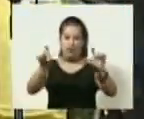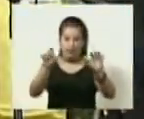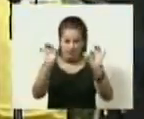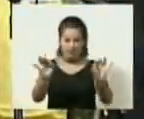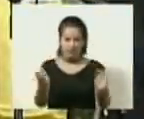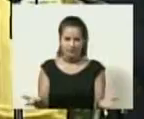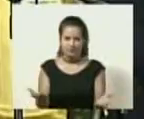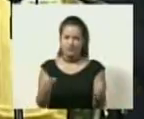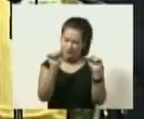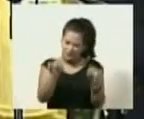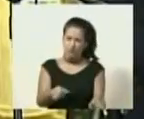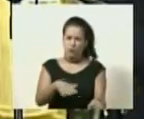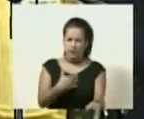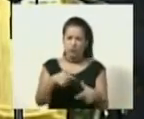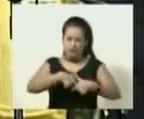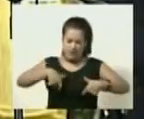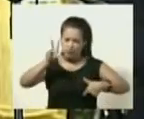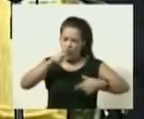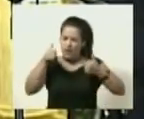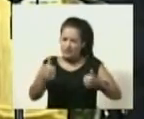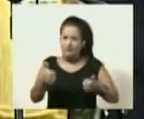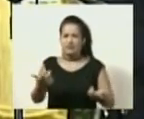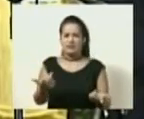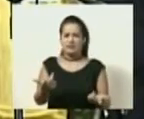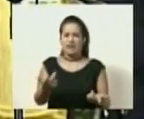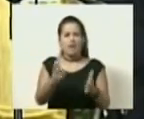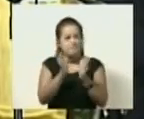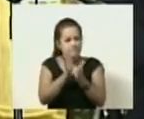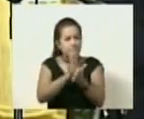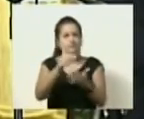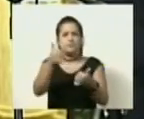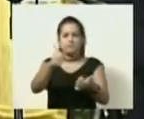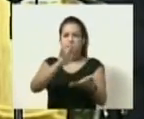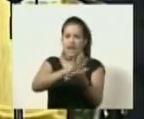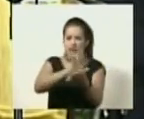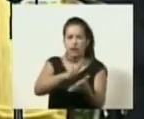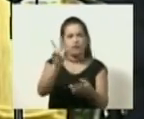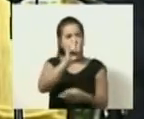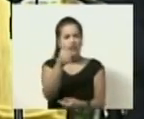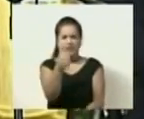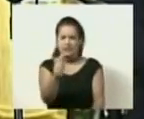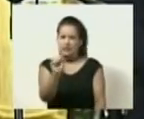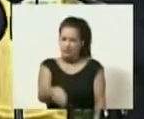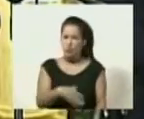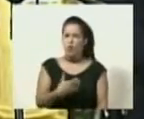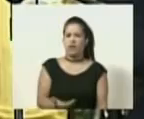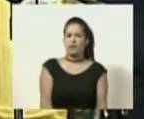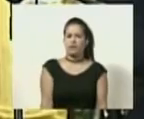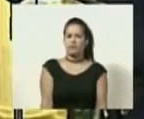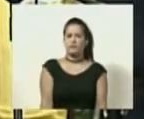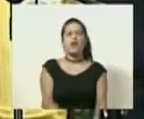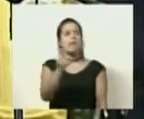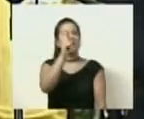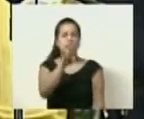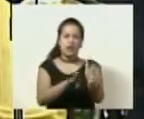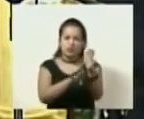Es posible una Venezuela en armonía, es posible una Venezuela en